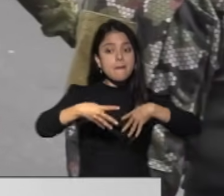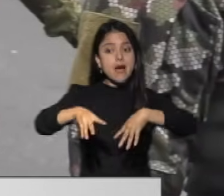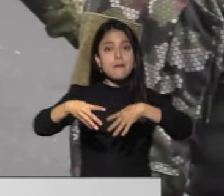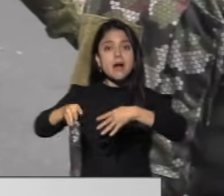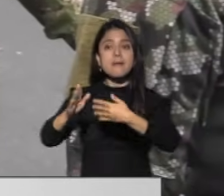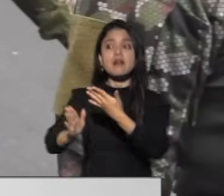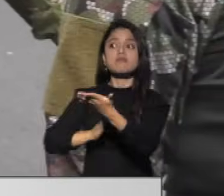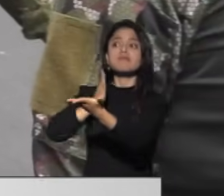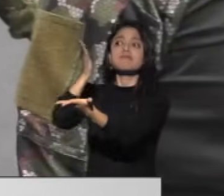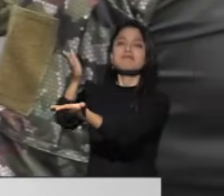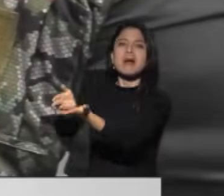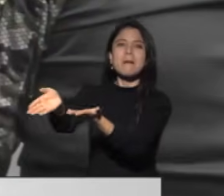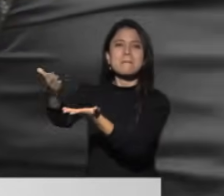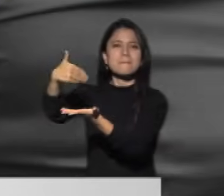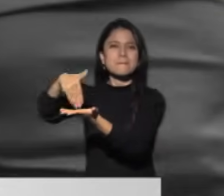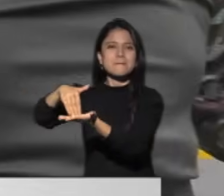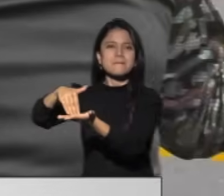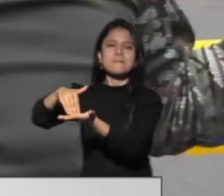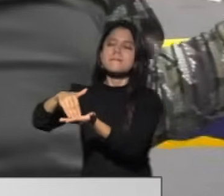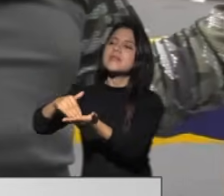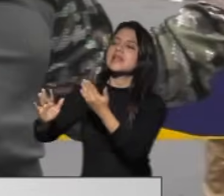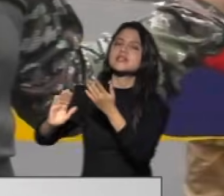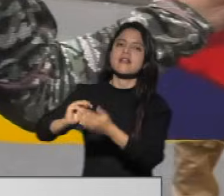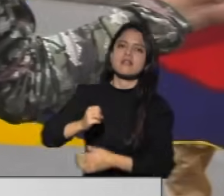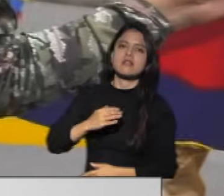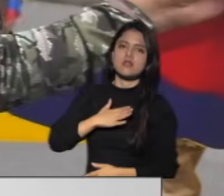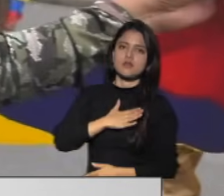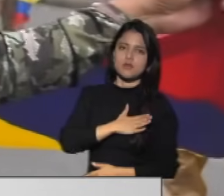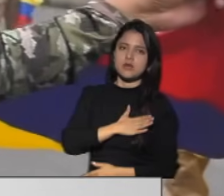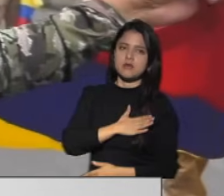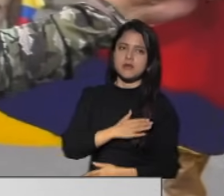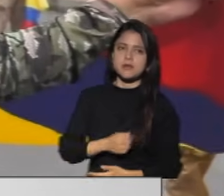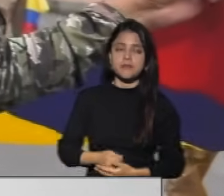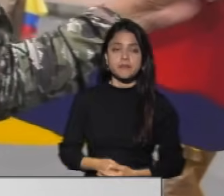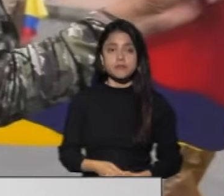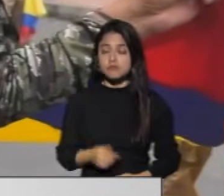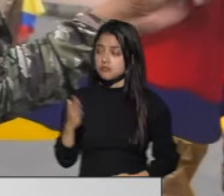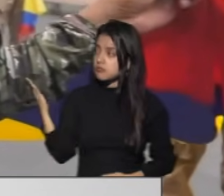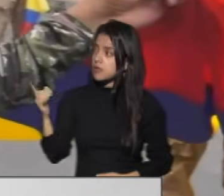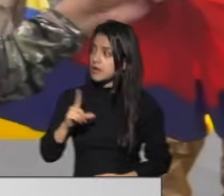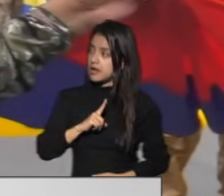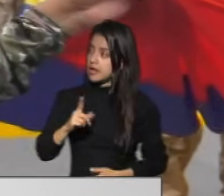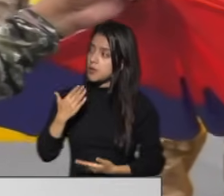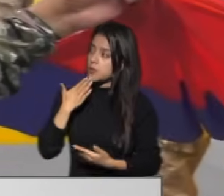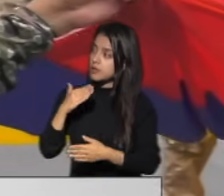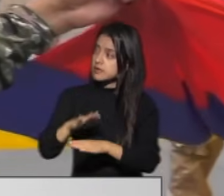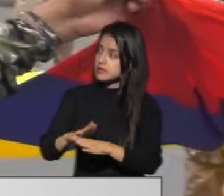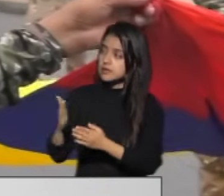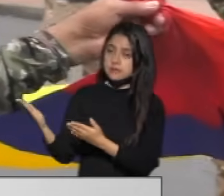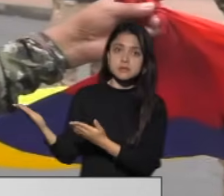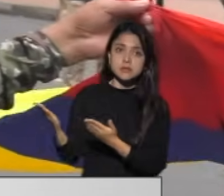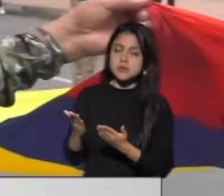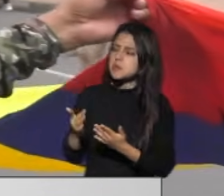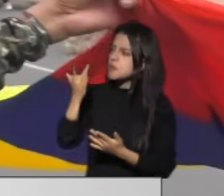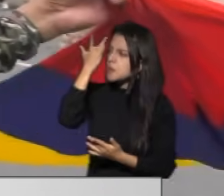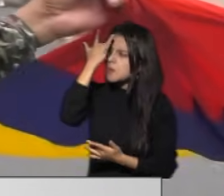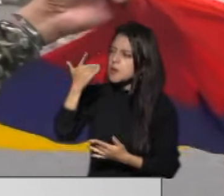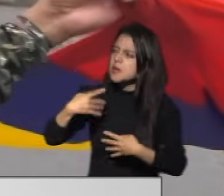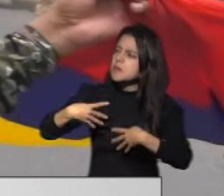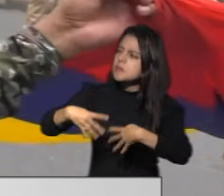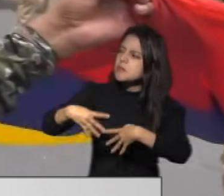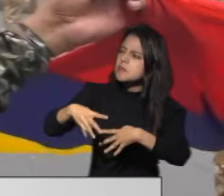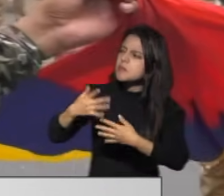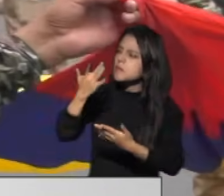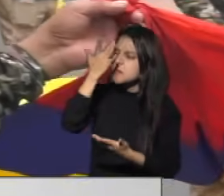de Bolívar. Me acompaña a esta hora uno de los líderes de estos gremios que se encuentran en esta manifestación. Bienvenido, buenas tardes, las razones de esta manifestación, por favor.